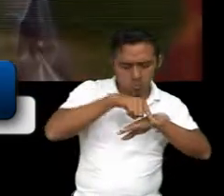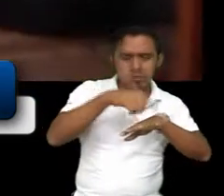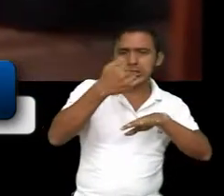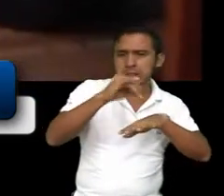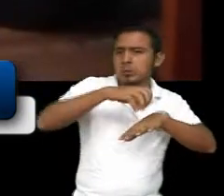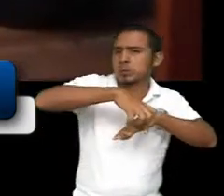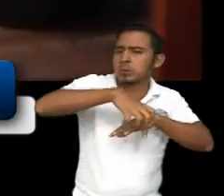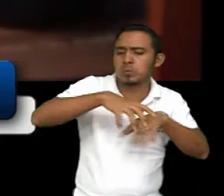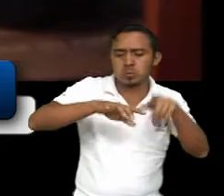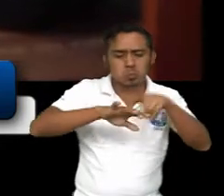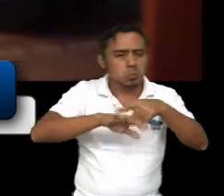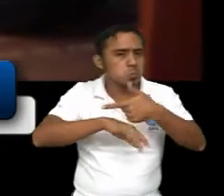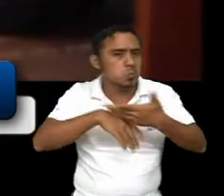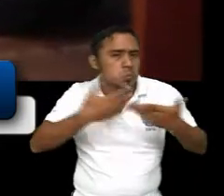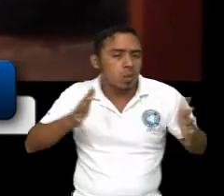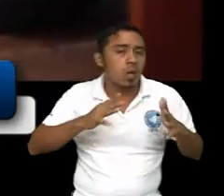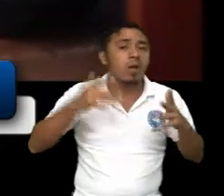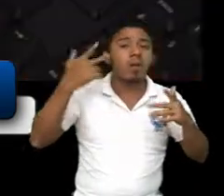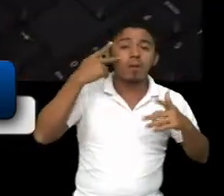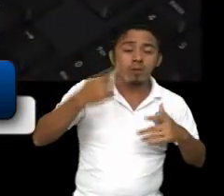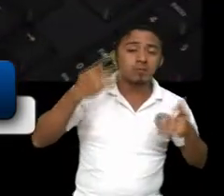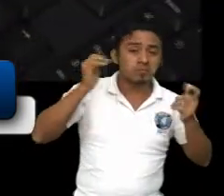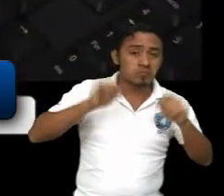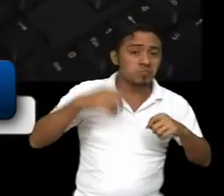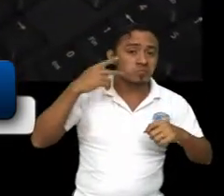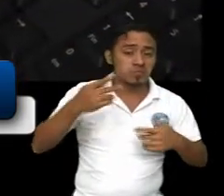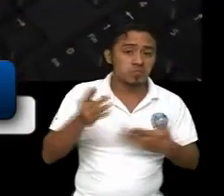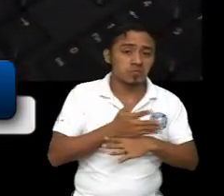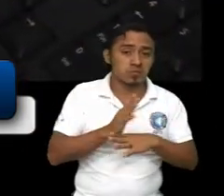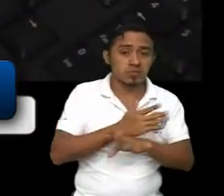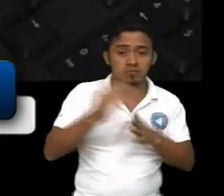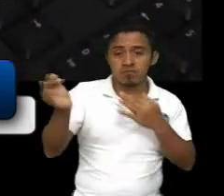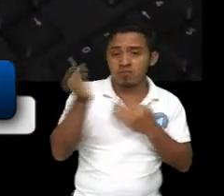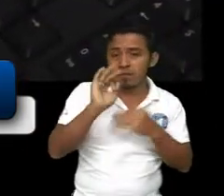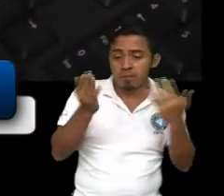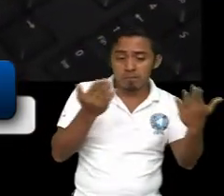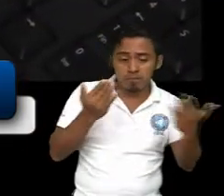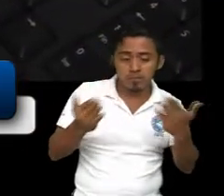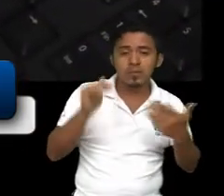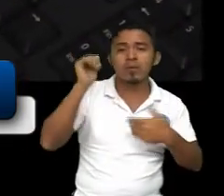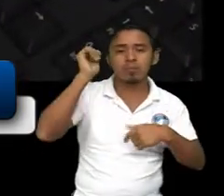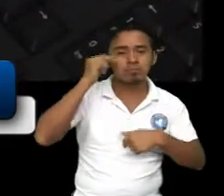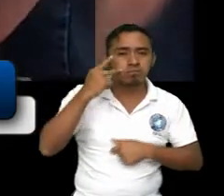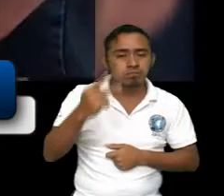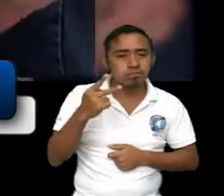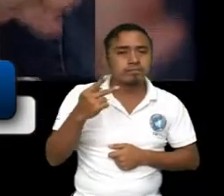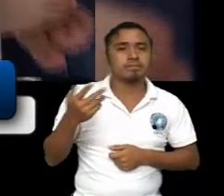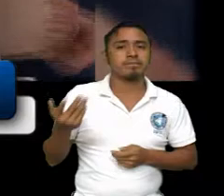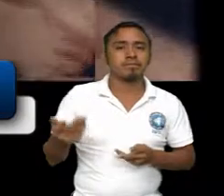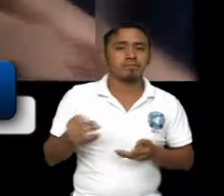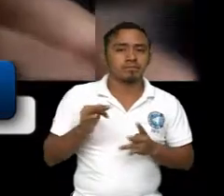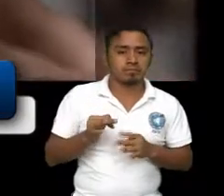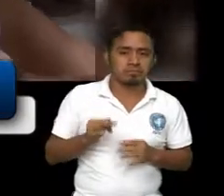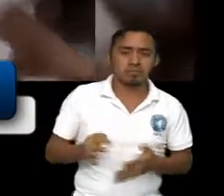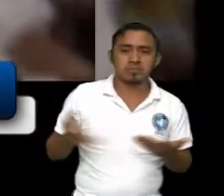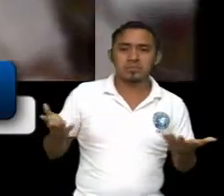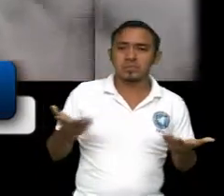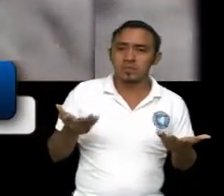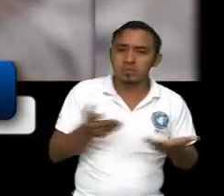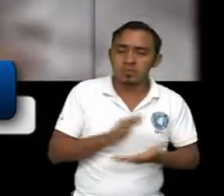en las articulaciones y se puede hacer notoria la diferencia y eso lo se puede ir viendo cuando uno examina bien a sus